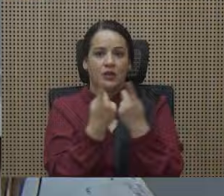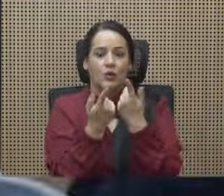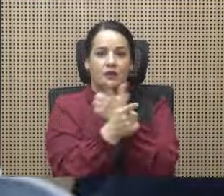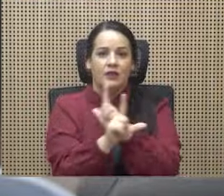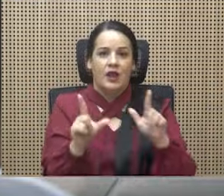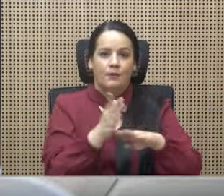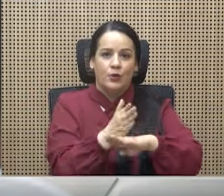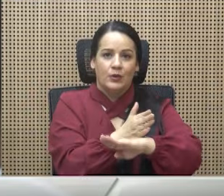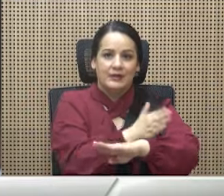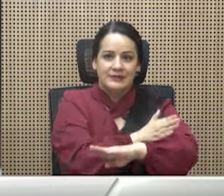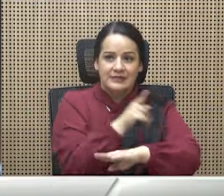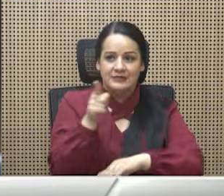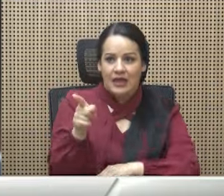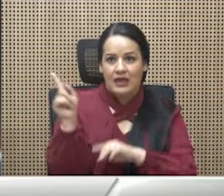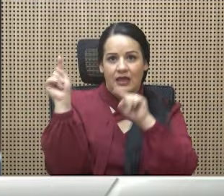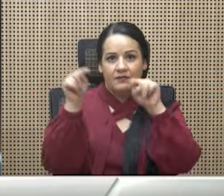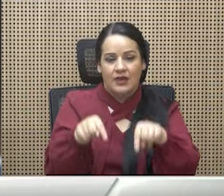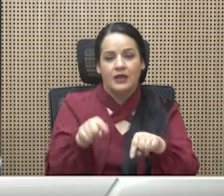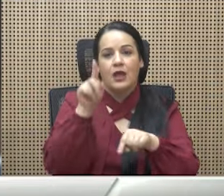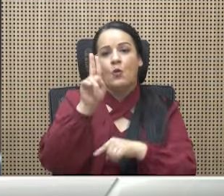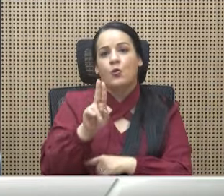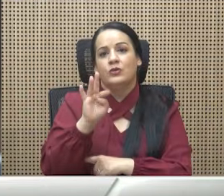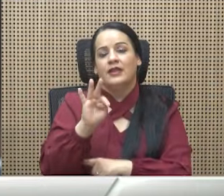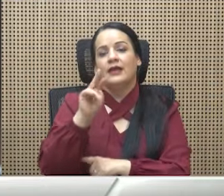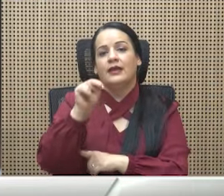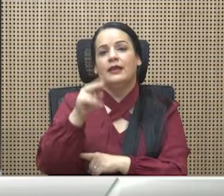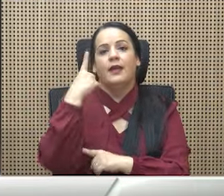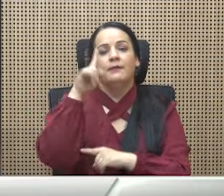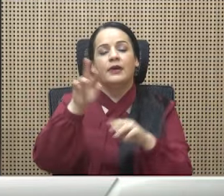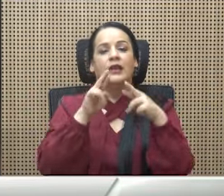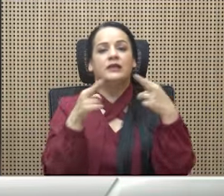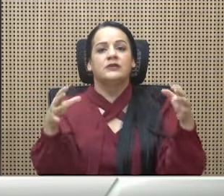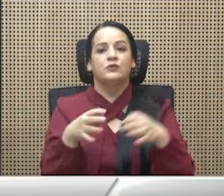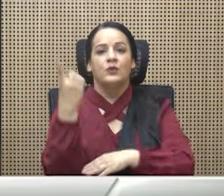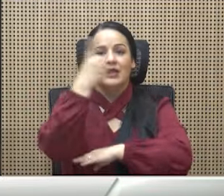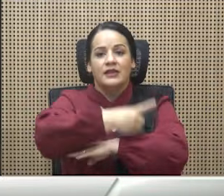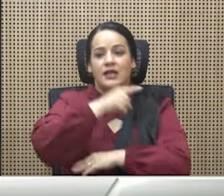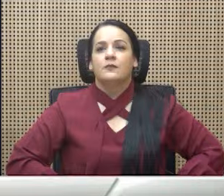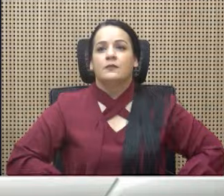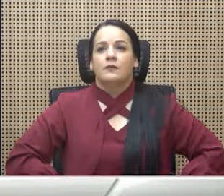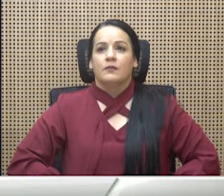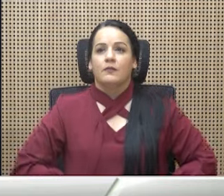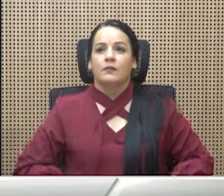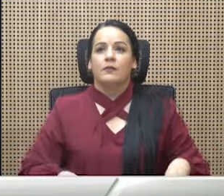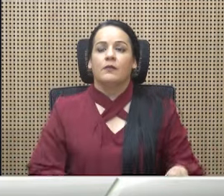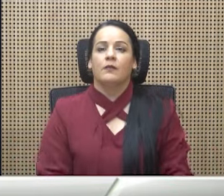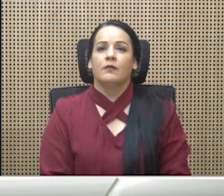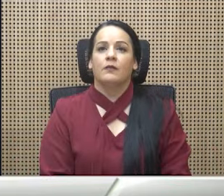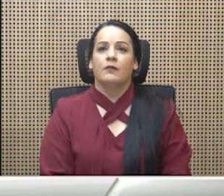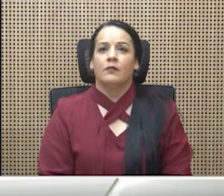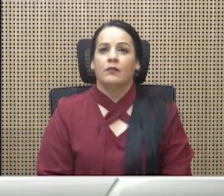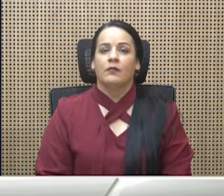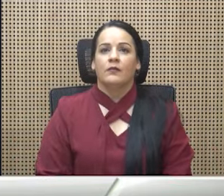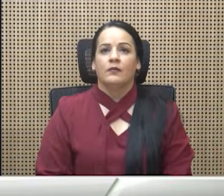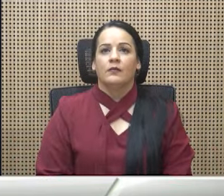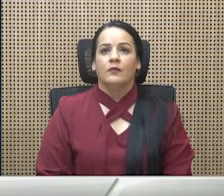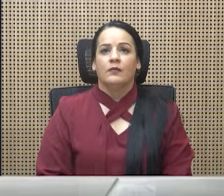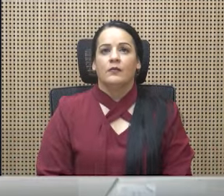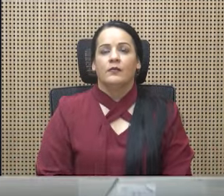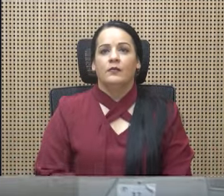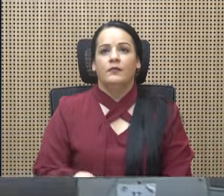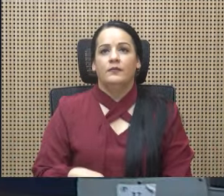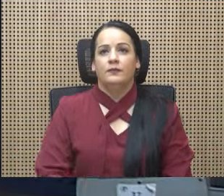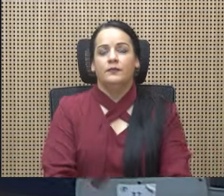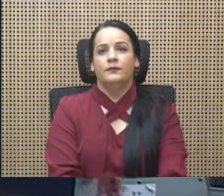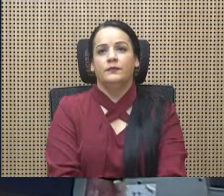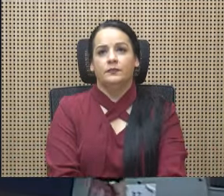en el marco de la conmemoración de los 168 años de la Batalla de Rivas destacada por el gesto histórico